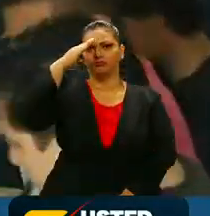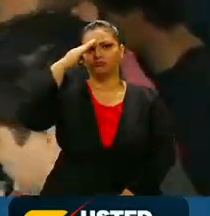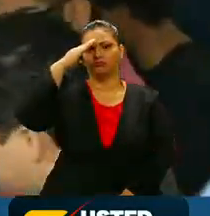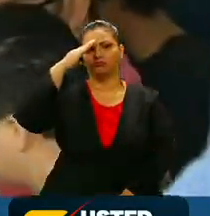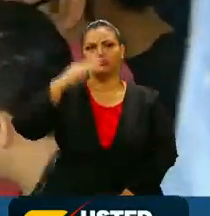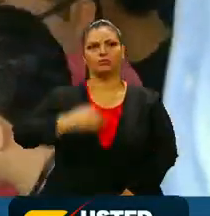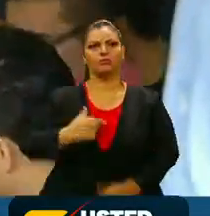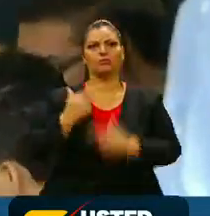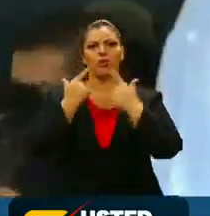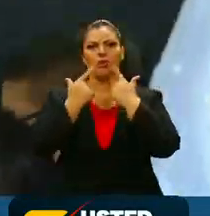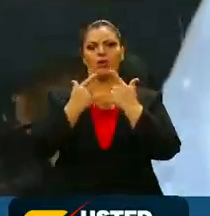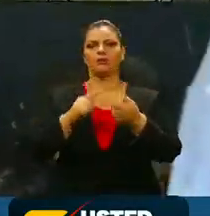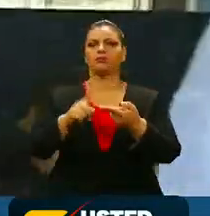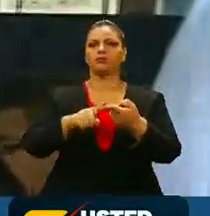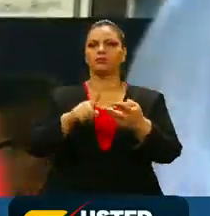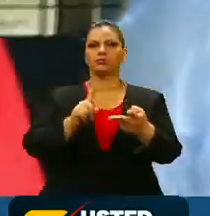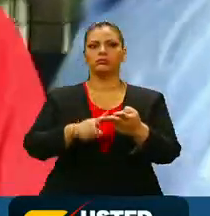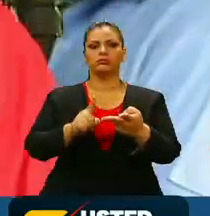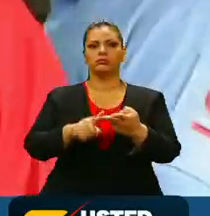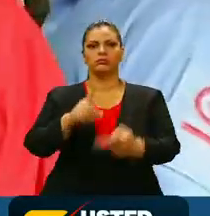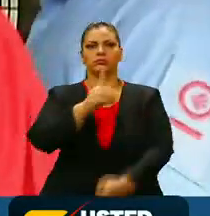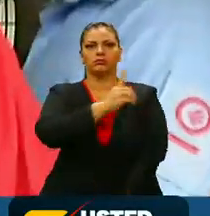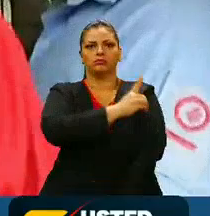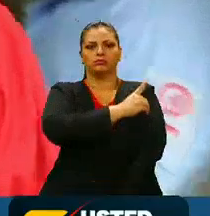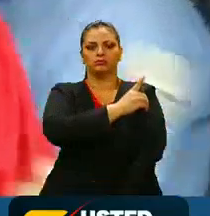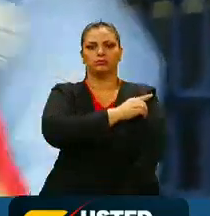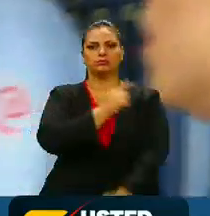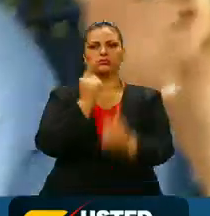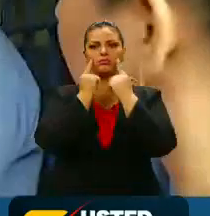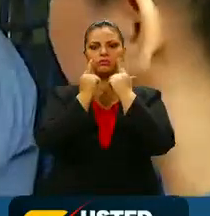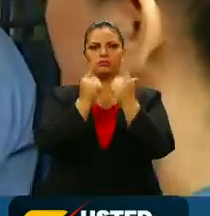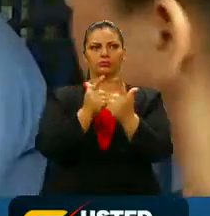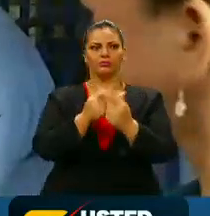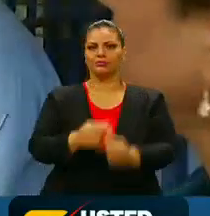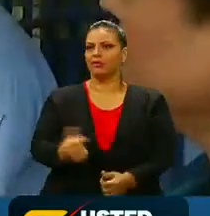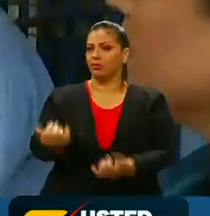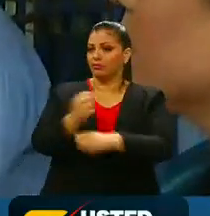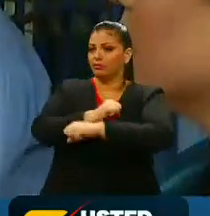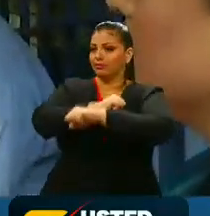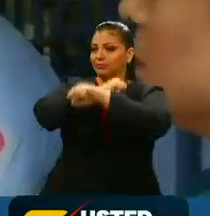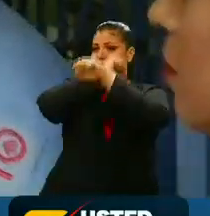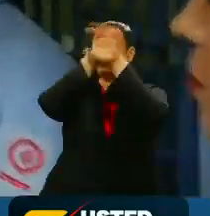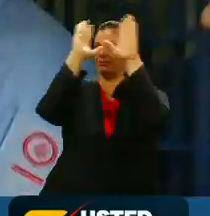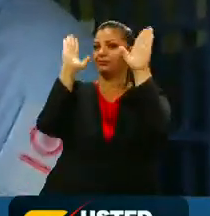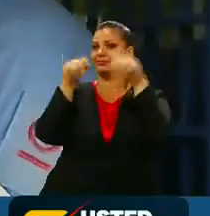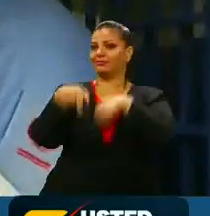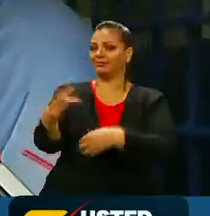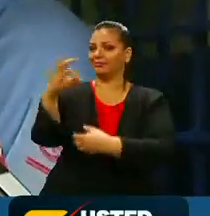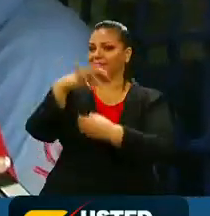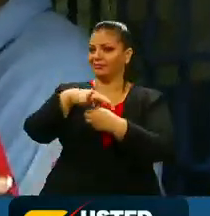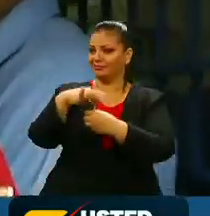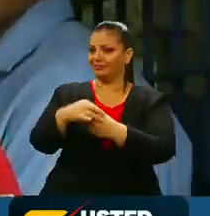delegados. Aquí hay una persona que pudo ejercer su derecho al voto. Vino tempranito, amigo. Bueno. Sí, temprano para poder